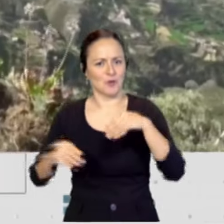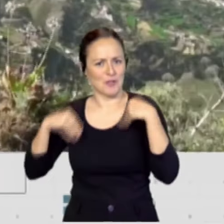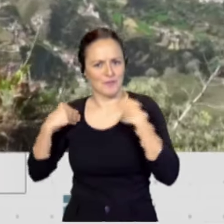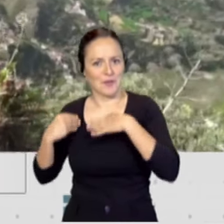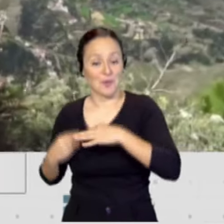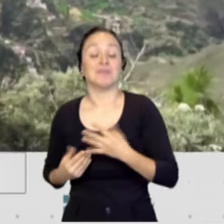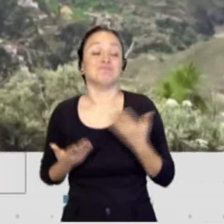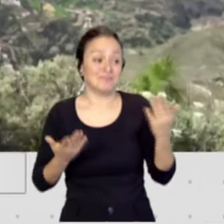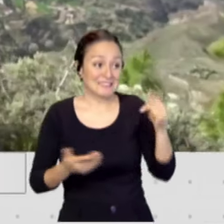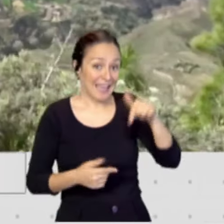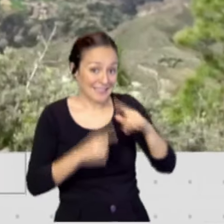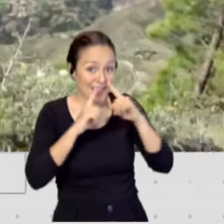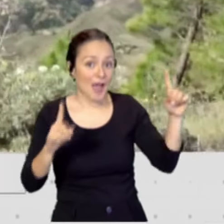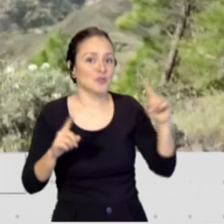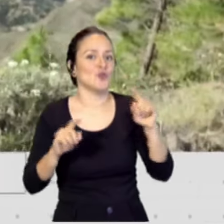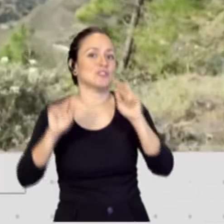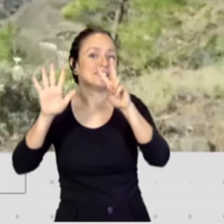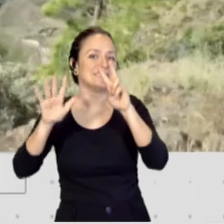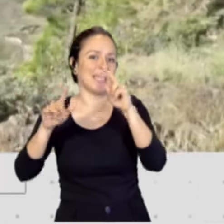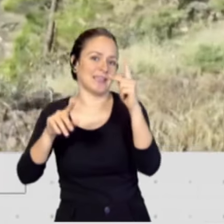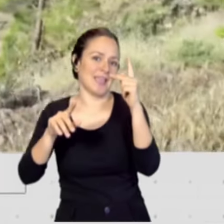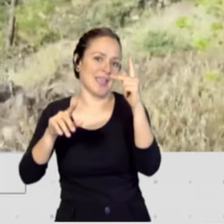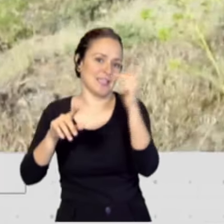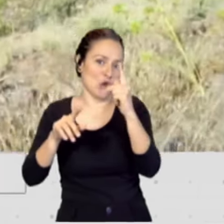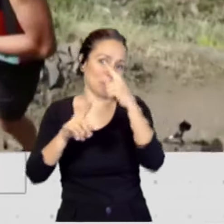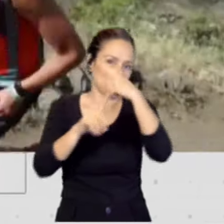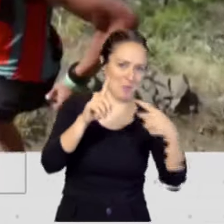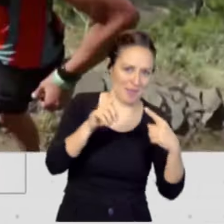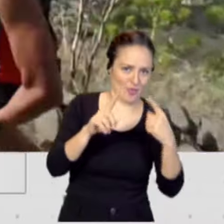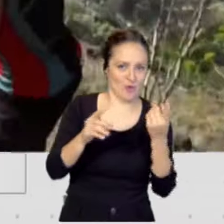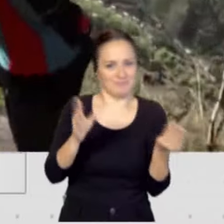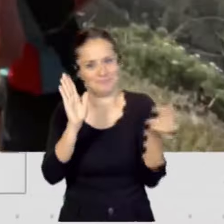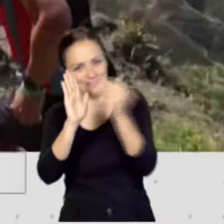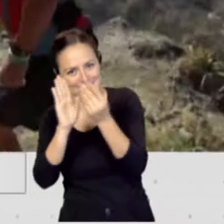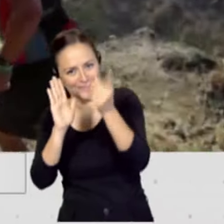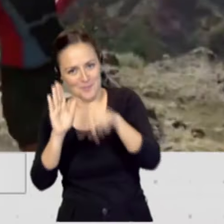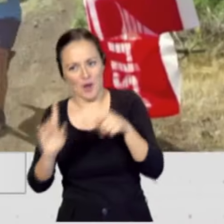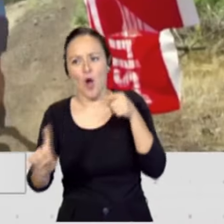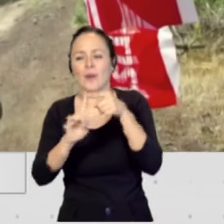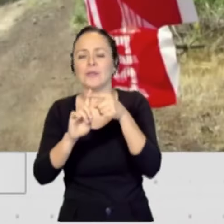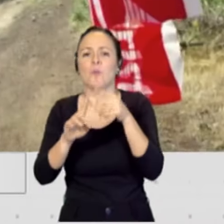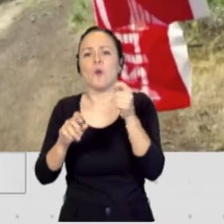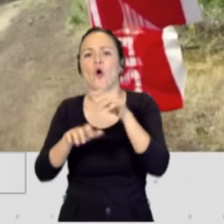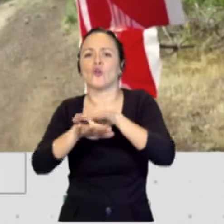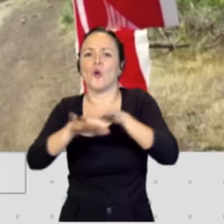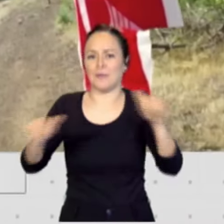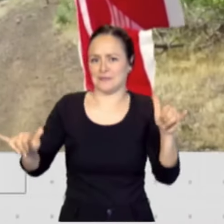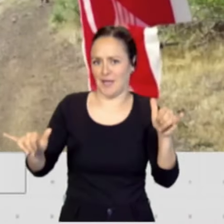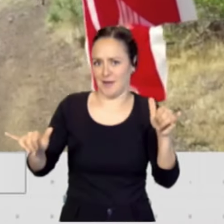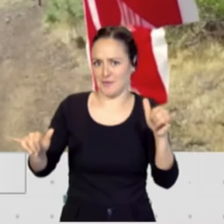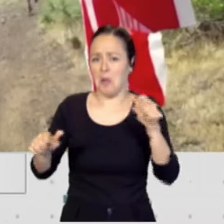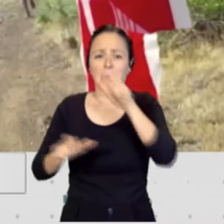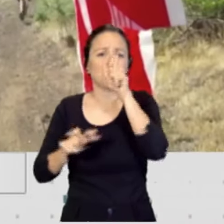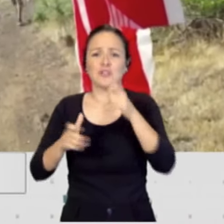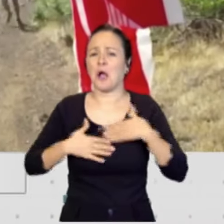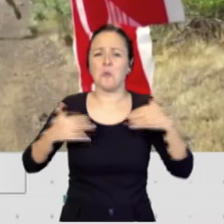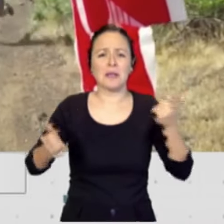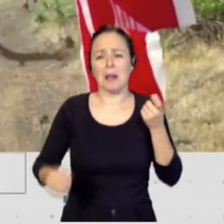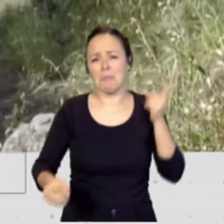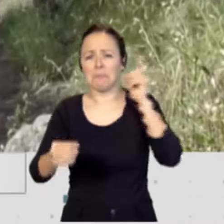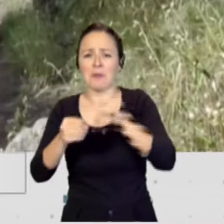el la nueva carrera de 7 km Med y lo que tratamos de compensar y tener un abanico de posib idades para que todos los